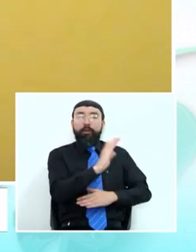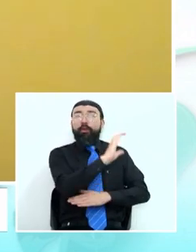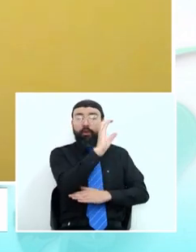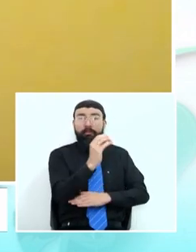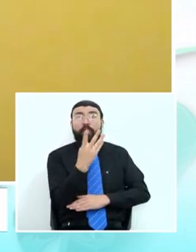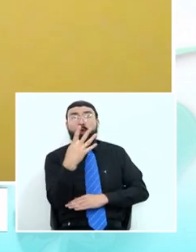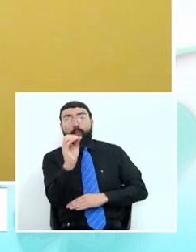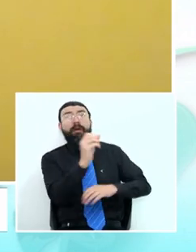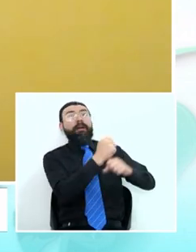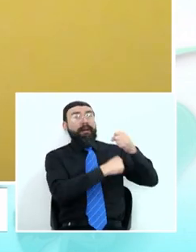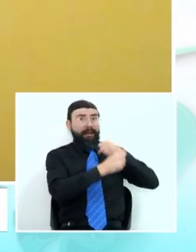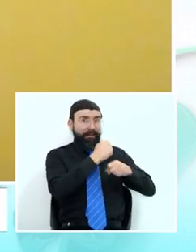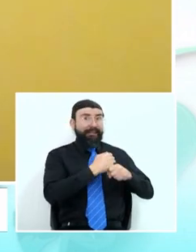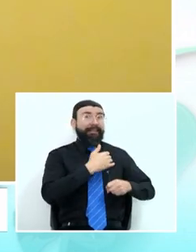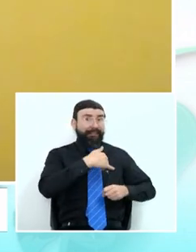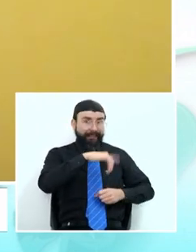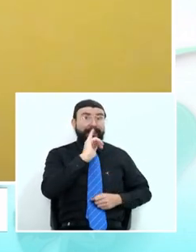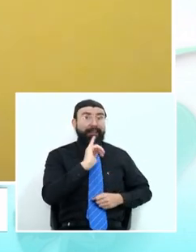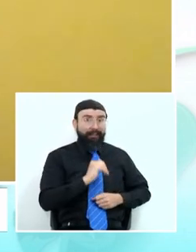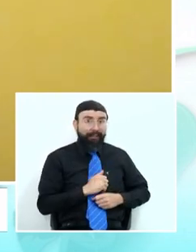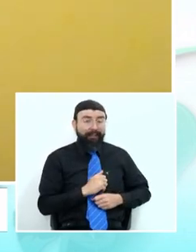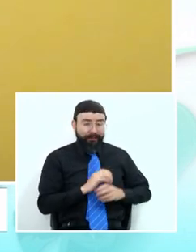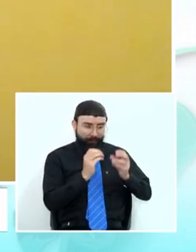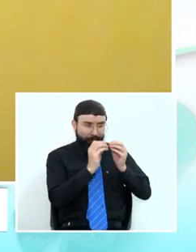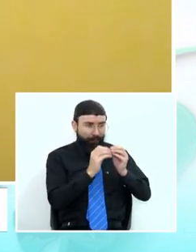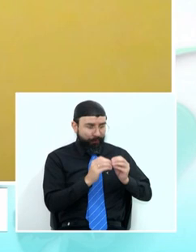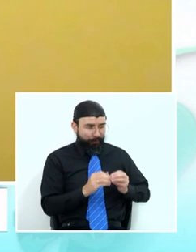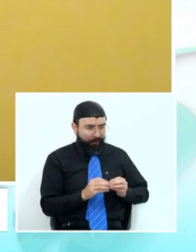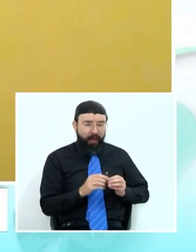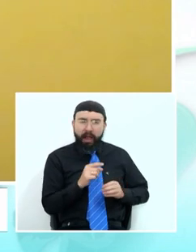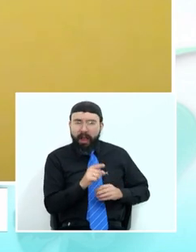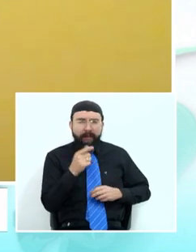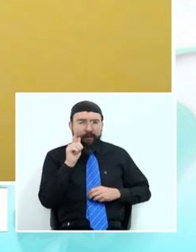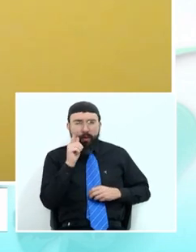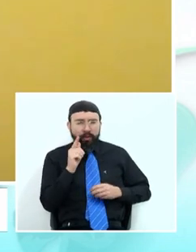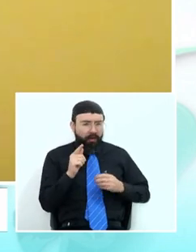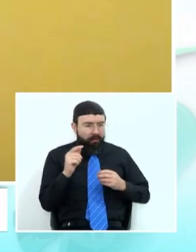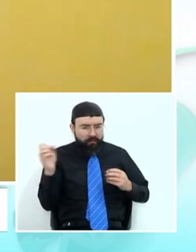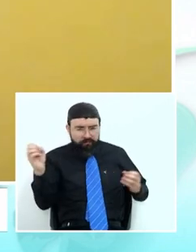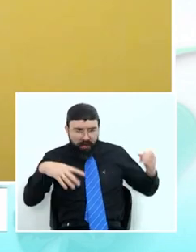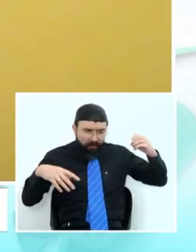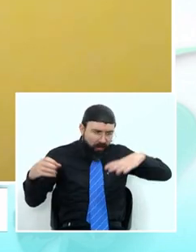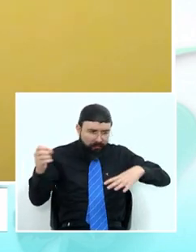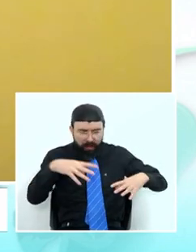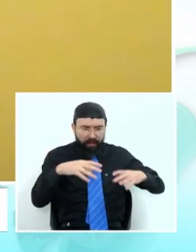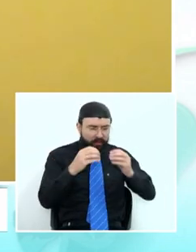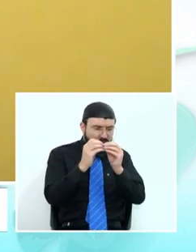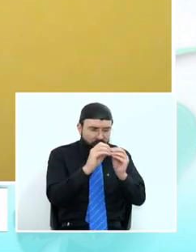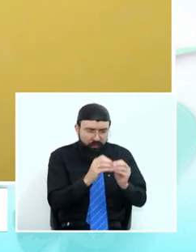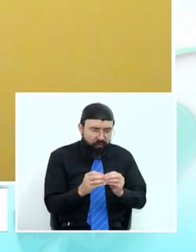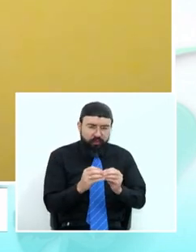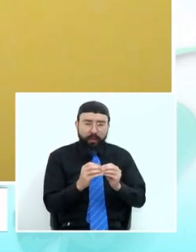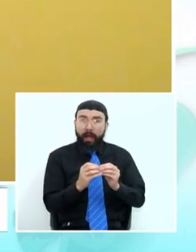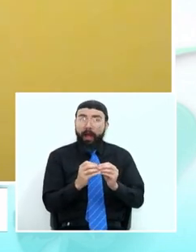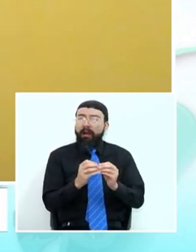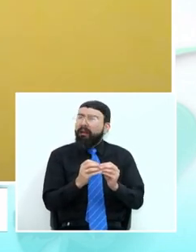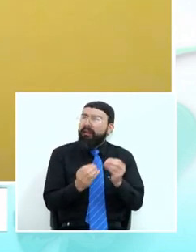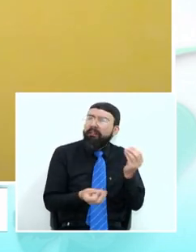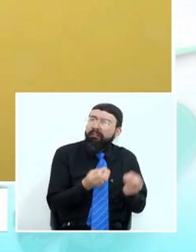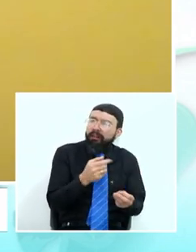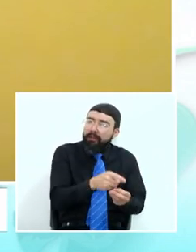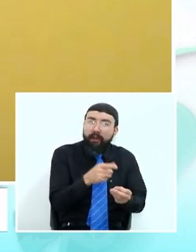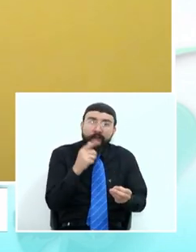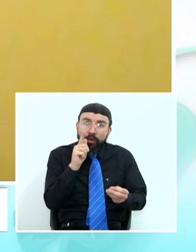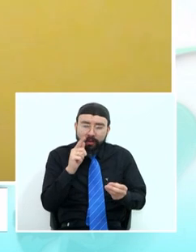40 años y lo que hemos hecho con las frutas es irnos al laboratorio y